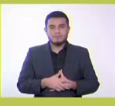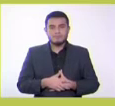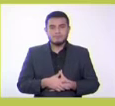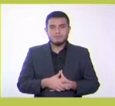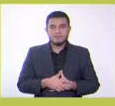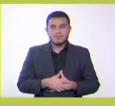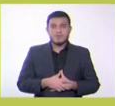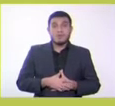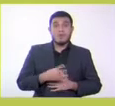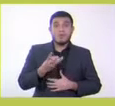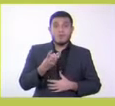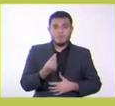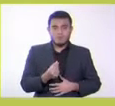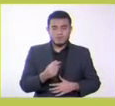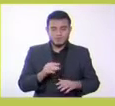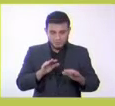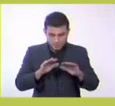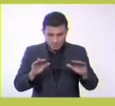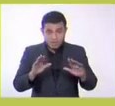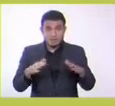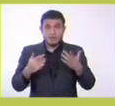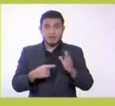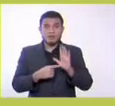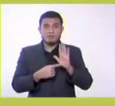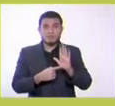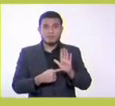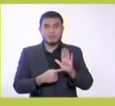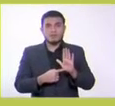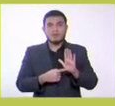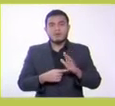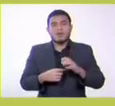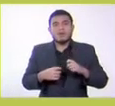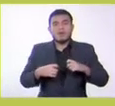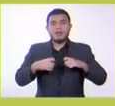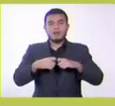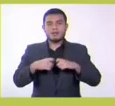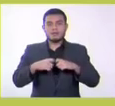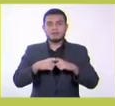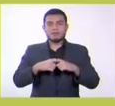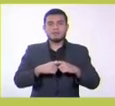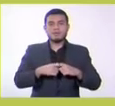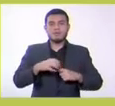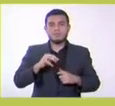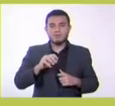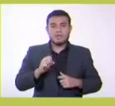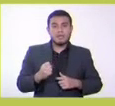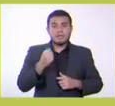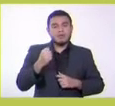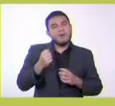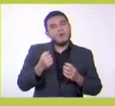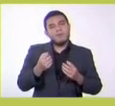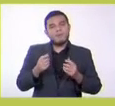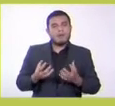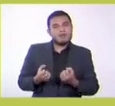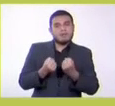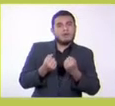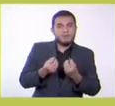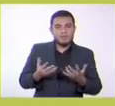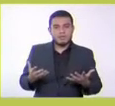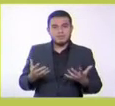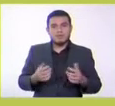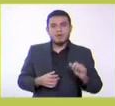Son números enteros que representan los electrones ganados o perdidos. A.